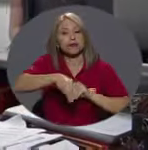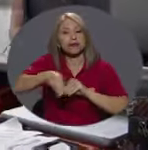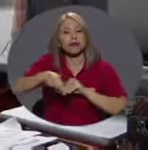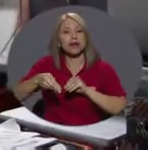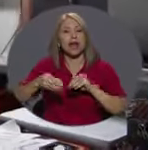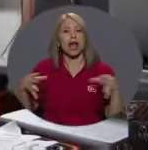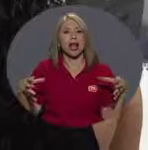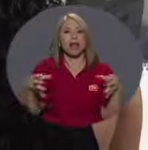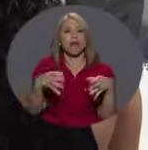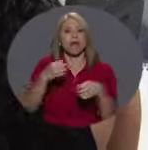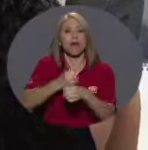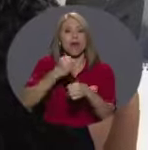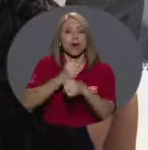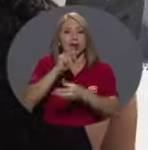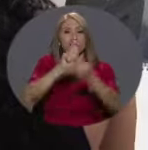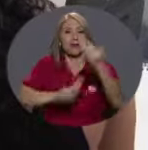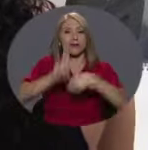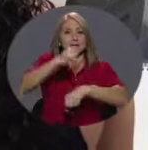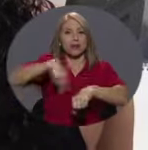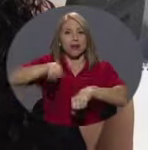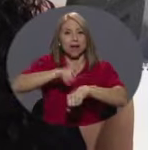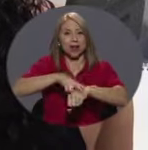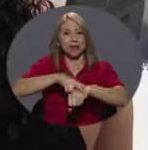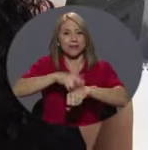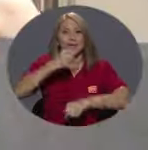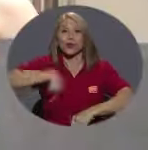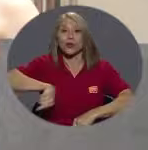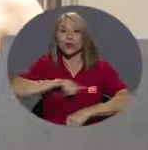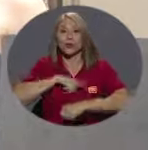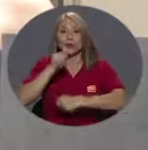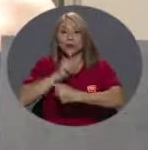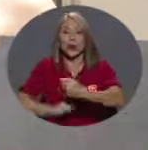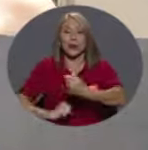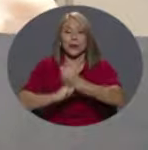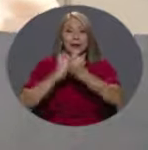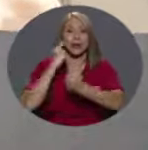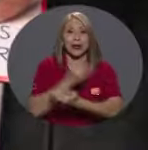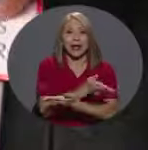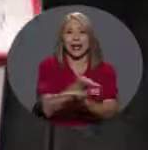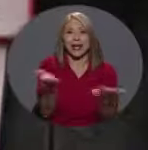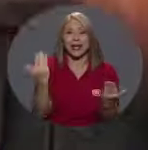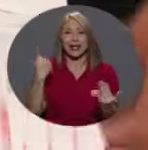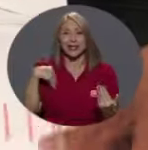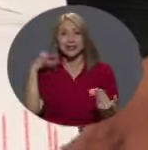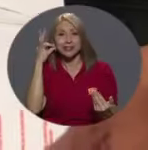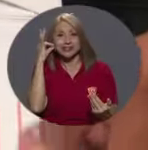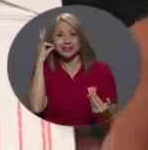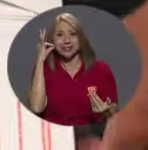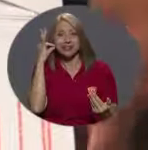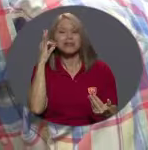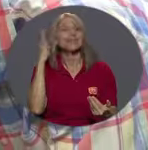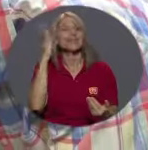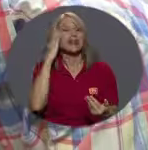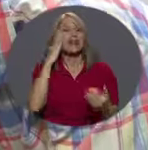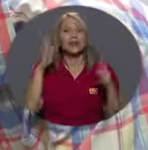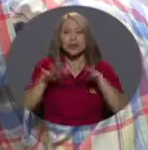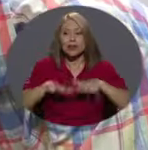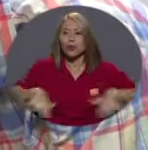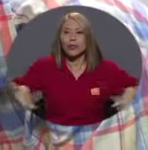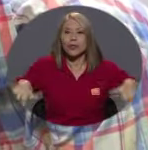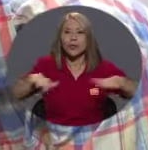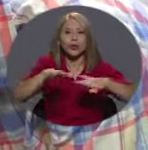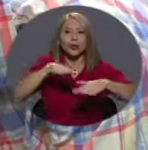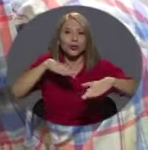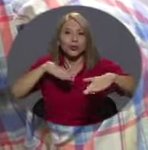fuerza laboral de la Universidad Nacional. Seamos un apoyo para ellos y para ellas, teniendo en cuenta entornos